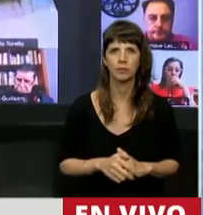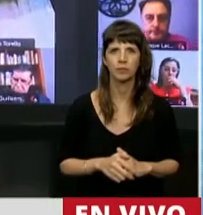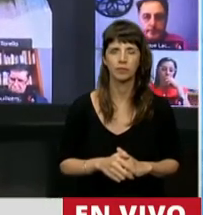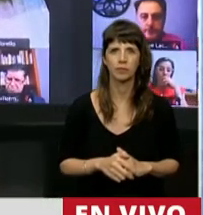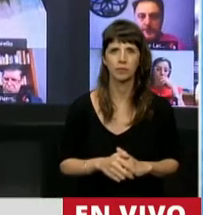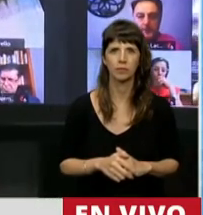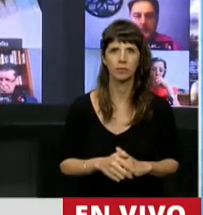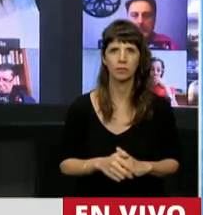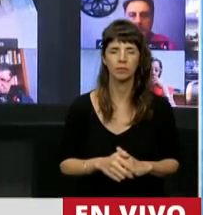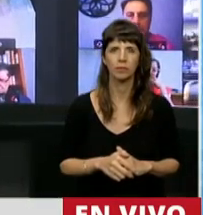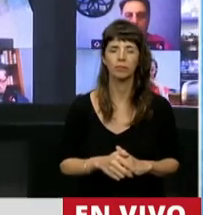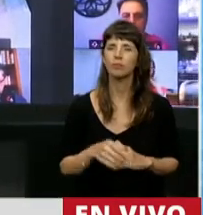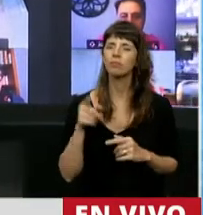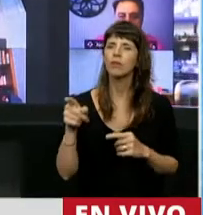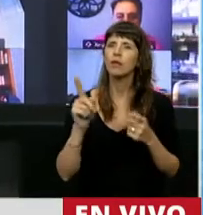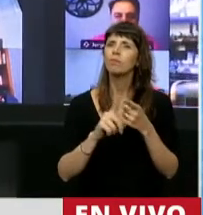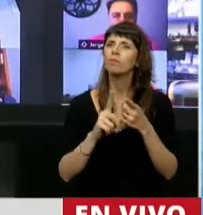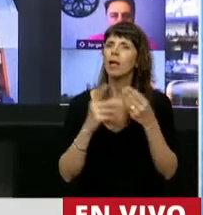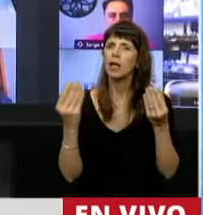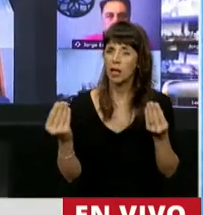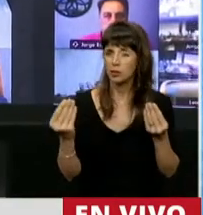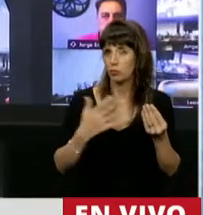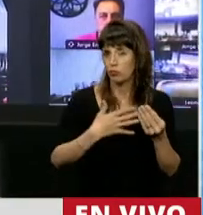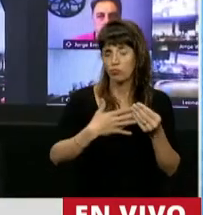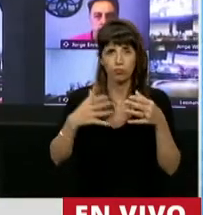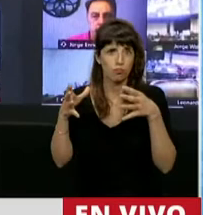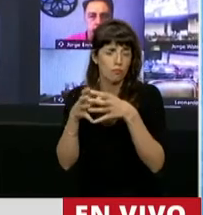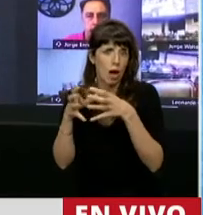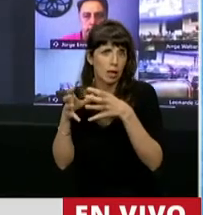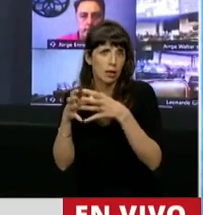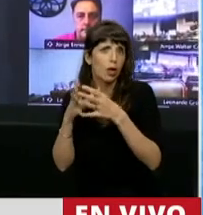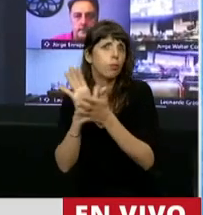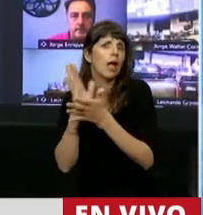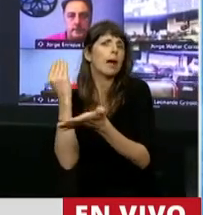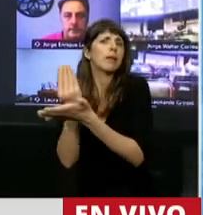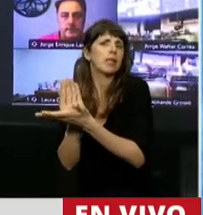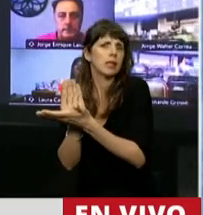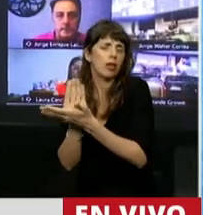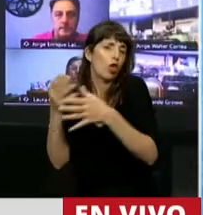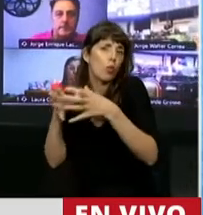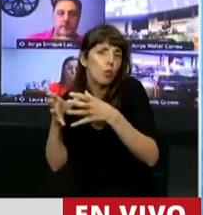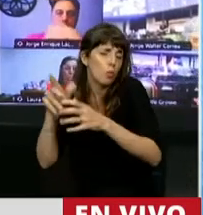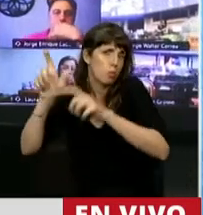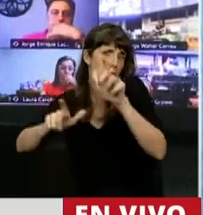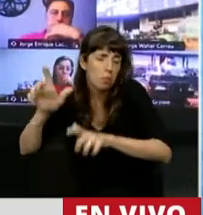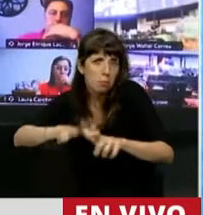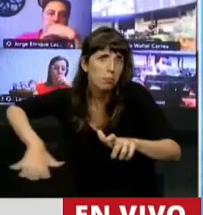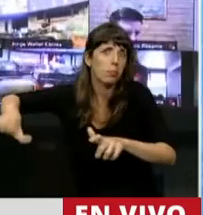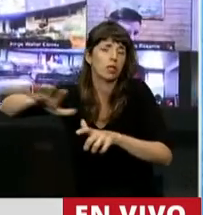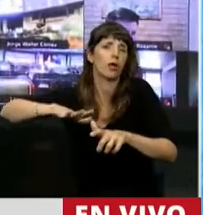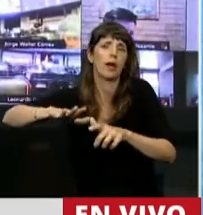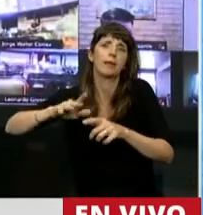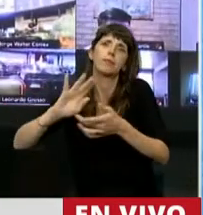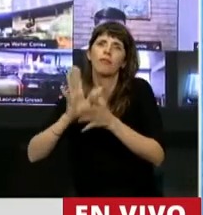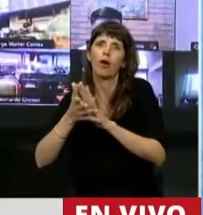que un sector que representamos a la ciudadanía y al pueblo de la nación no estamos dispuestos a mirar para